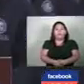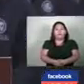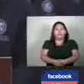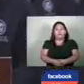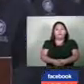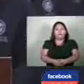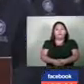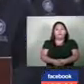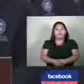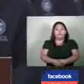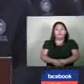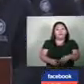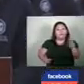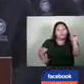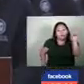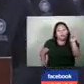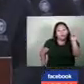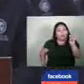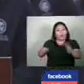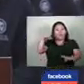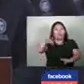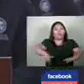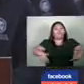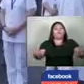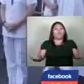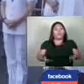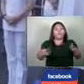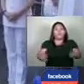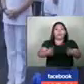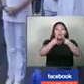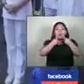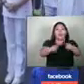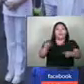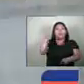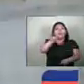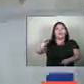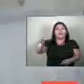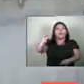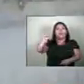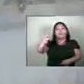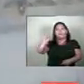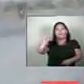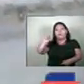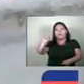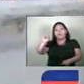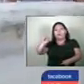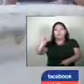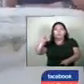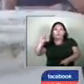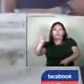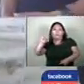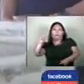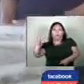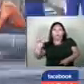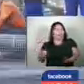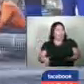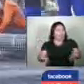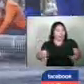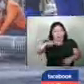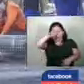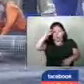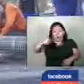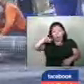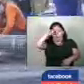San Salvador se realiza el lanzamiento CIVAR Limpio 2022. Este plan se va a